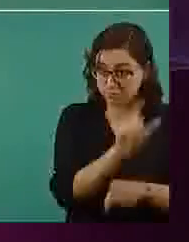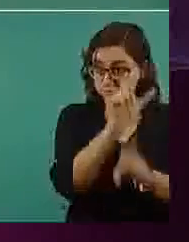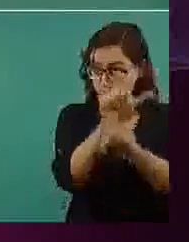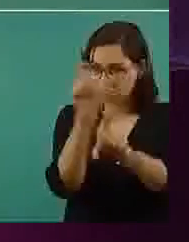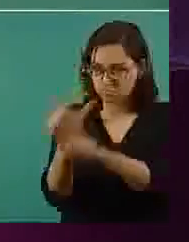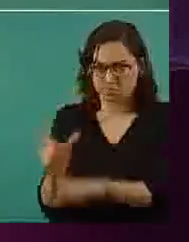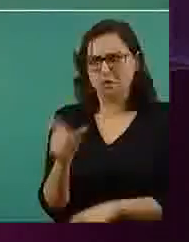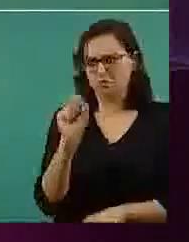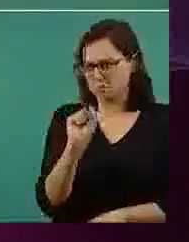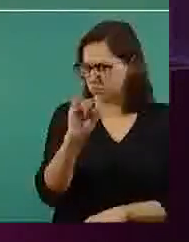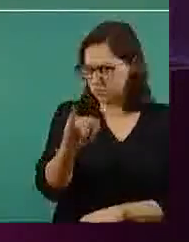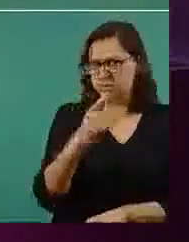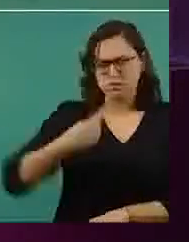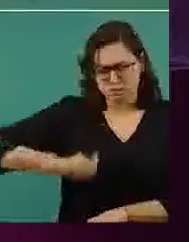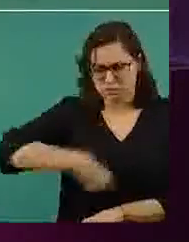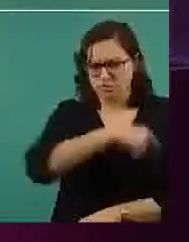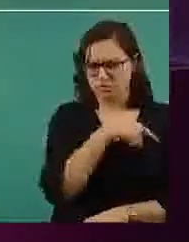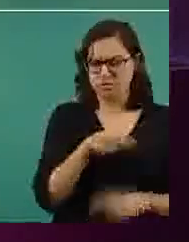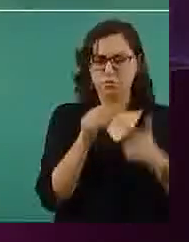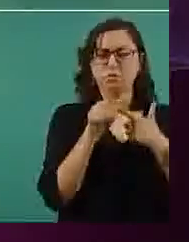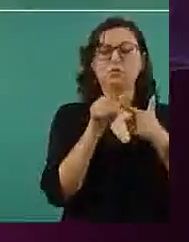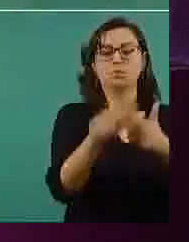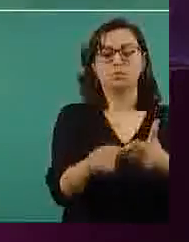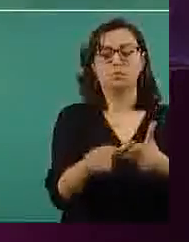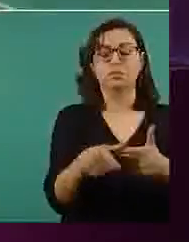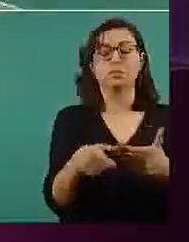que no debemos